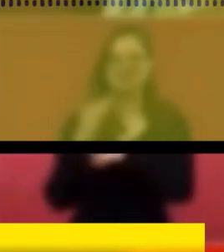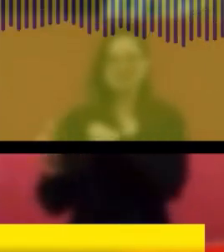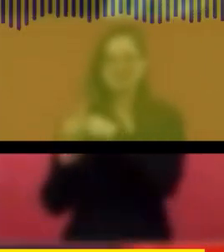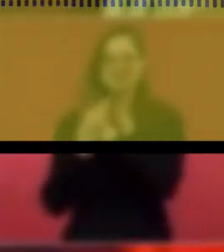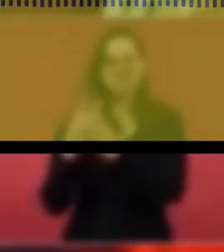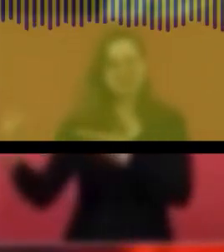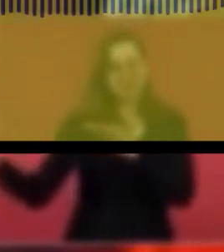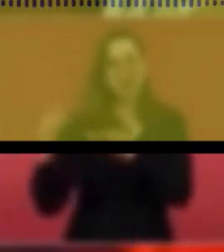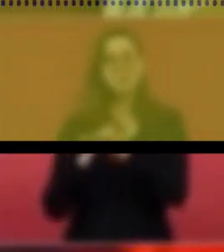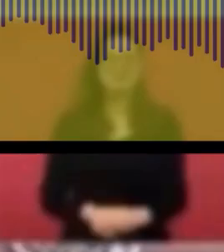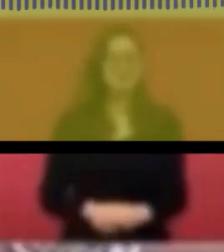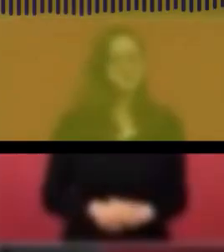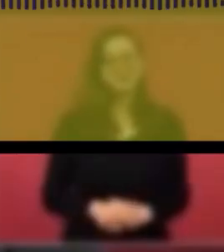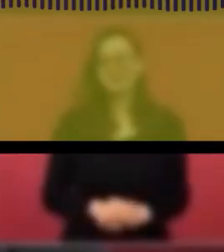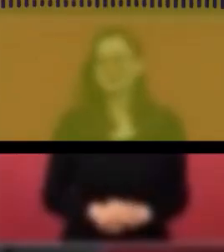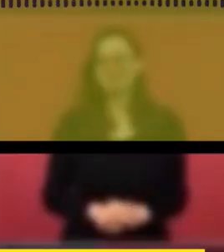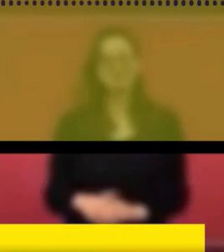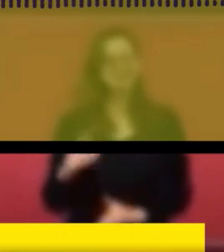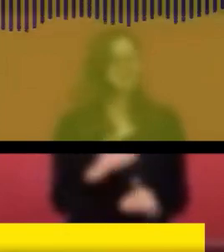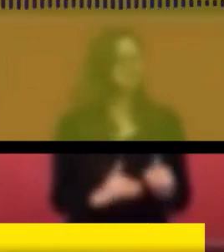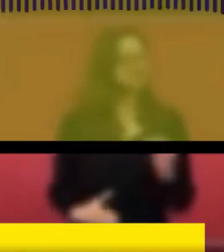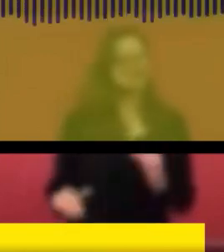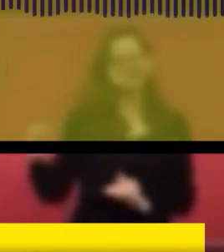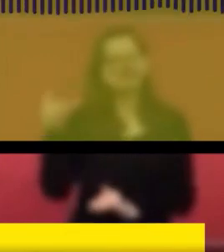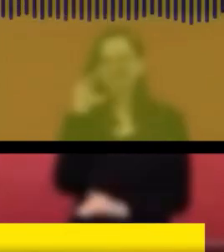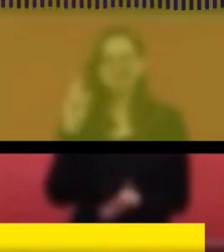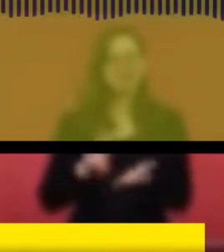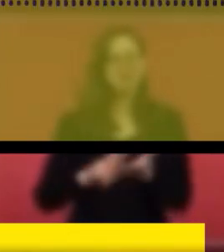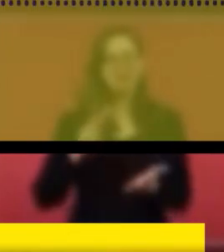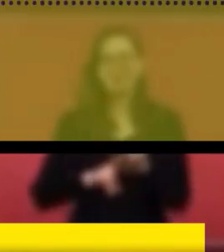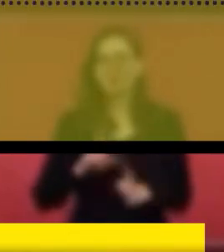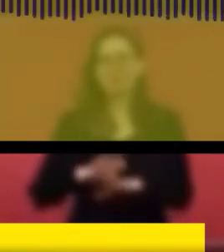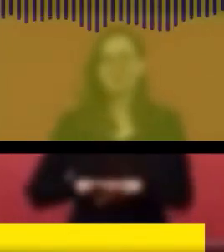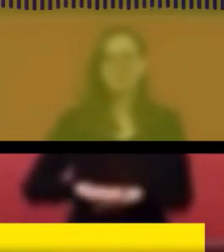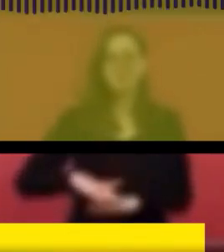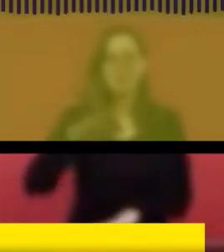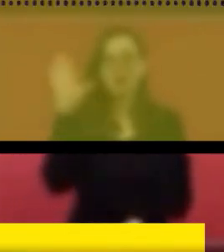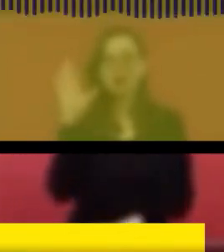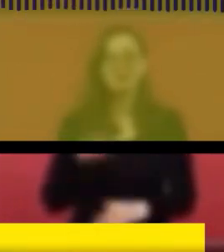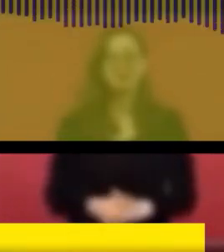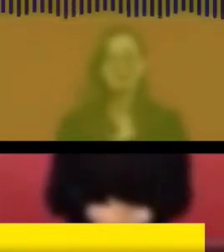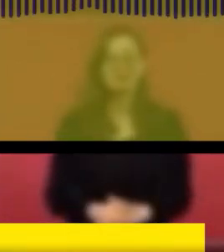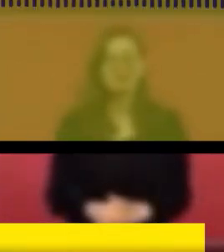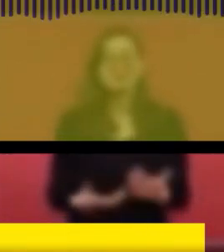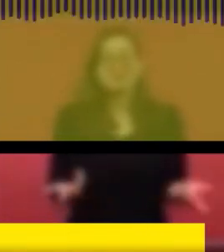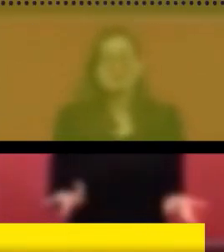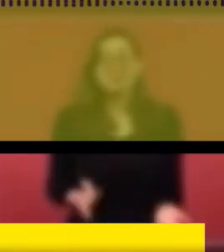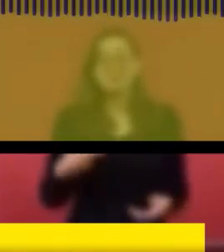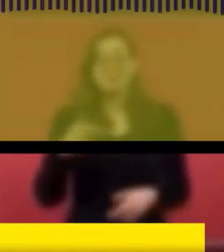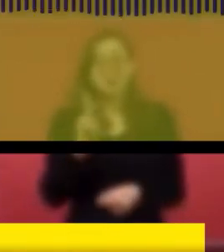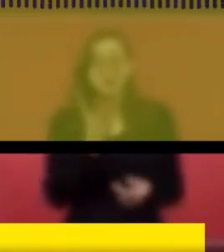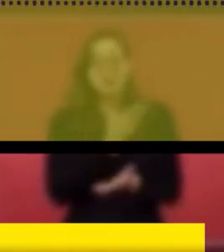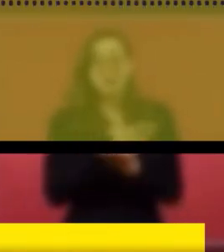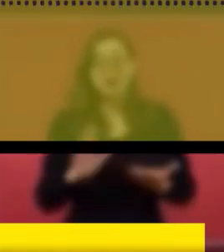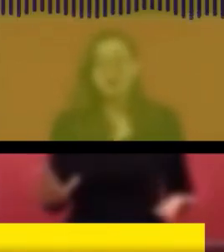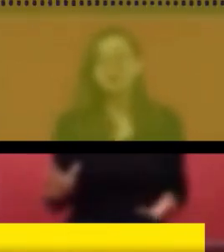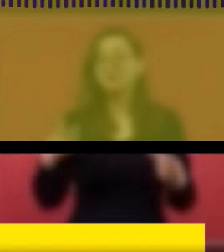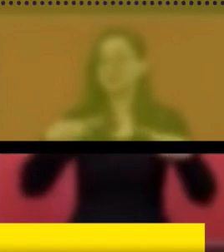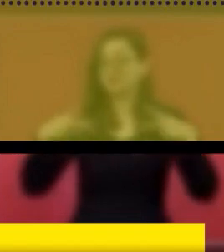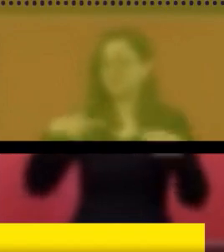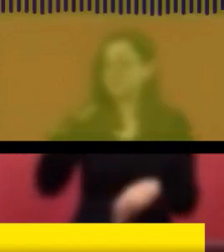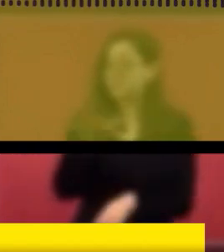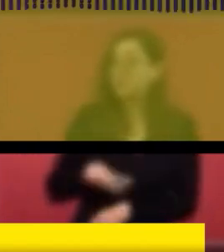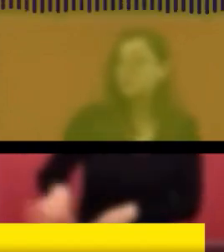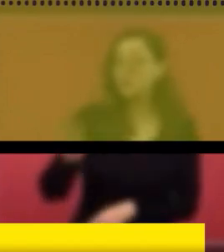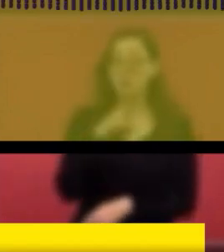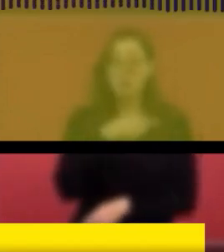en el 28%. ¿Por qué? Pues porque estamos produciendo pocos alimentos. Eso es la ley de la oferta y la